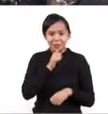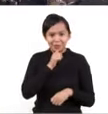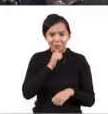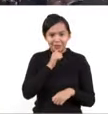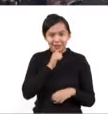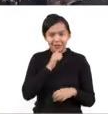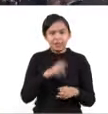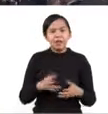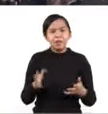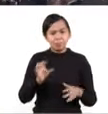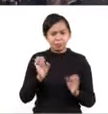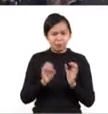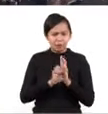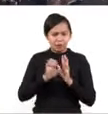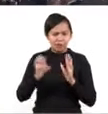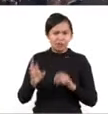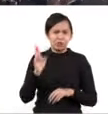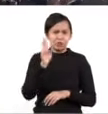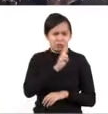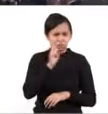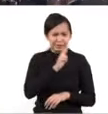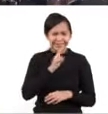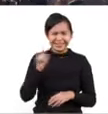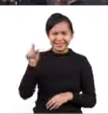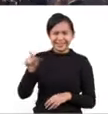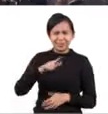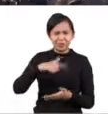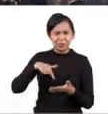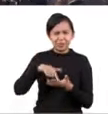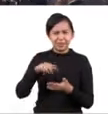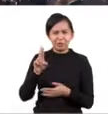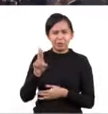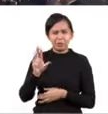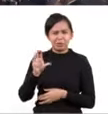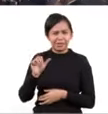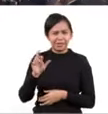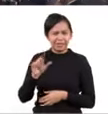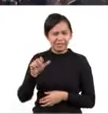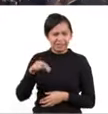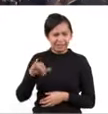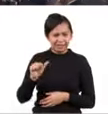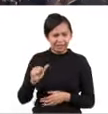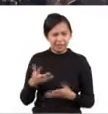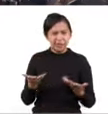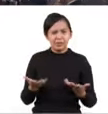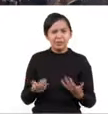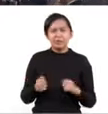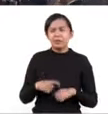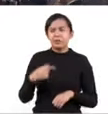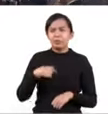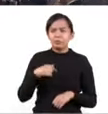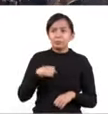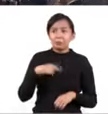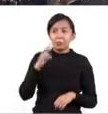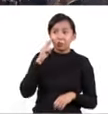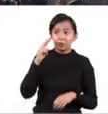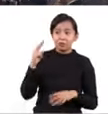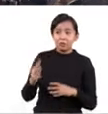ataque de Rusia a Ucrania pasó algo con lo que mi generación ya no contaba.